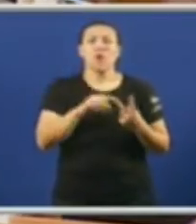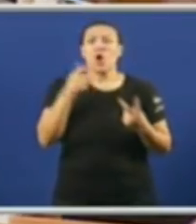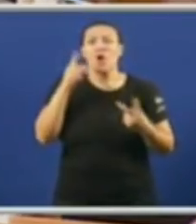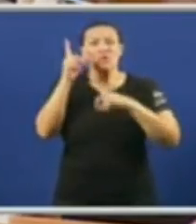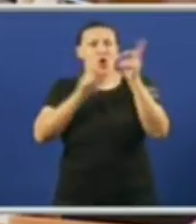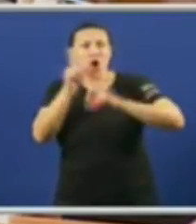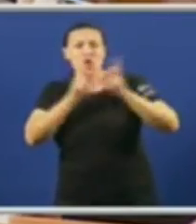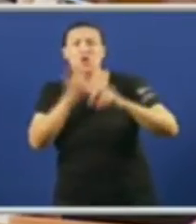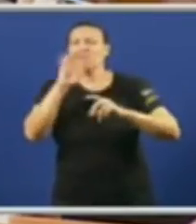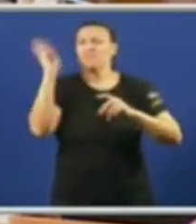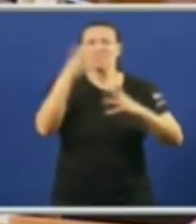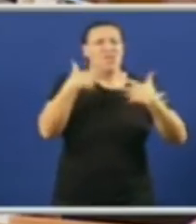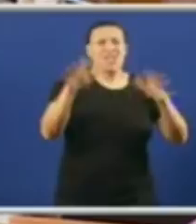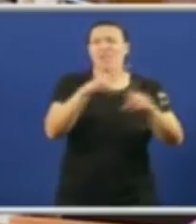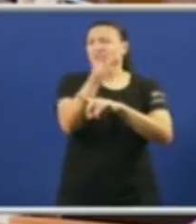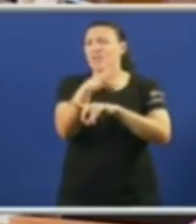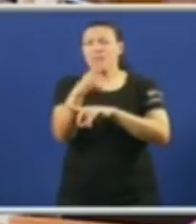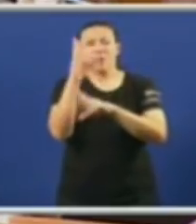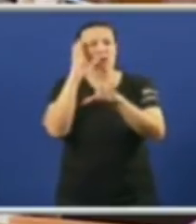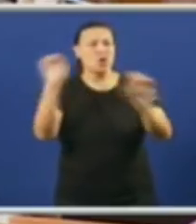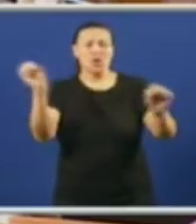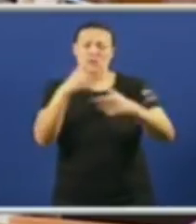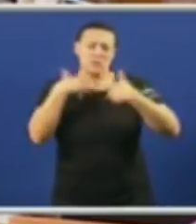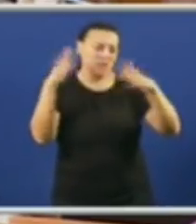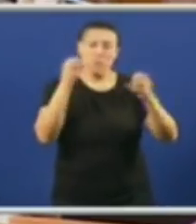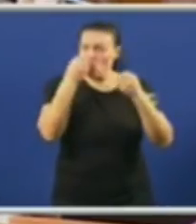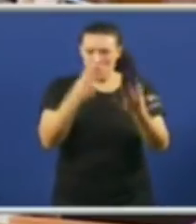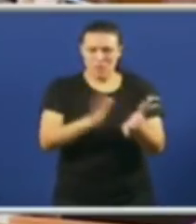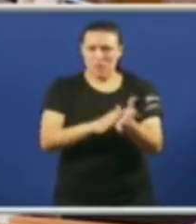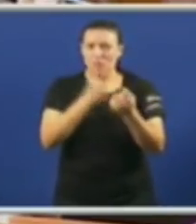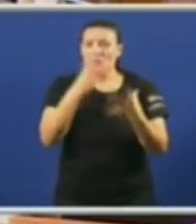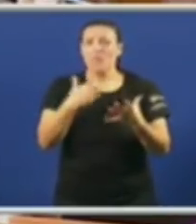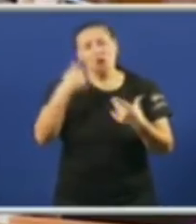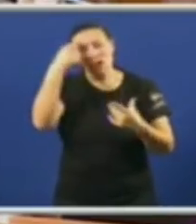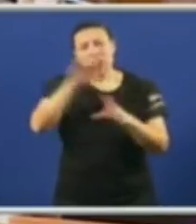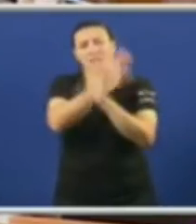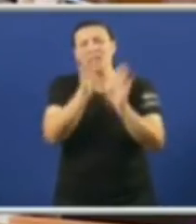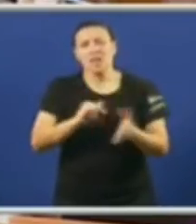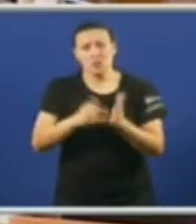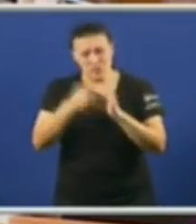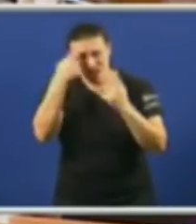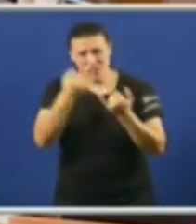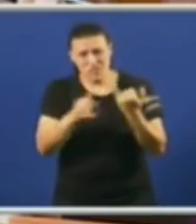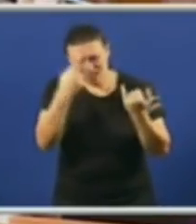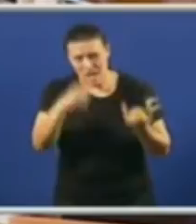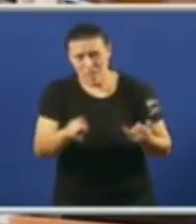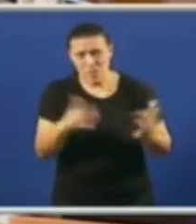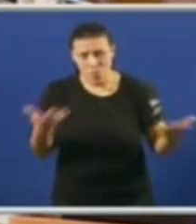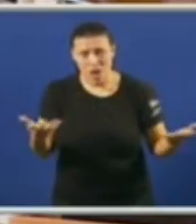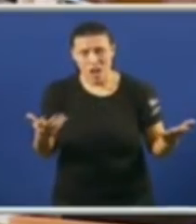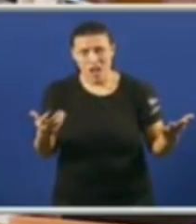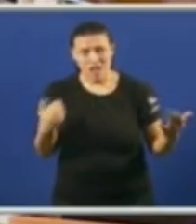unhas fotos e que firme todos os protocolos que queira. Pero que xa sabemos cal é o resultado deste tipo de cumios. Acabamos de